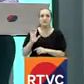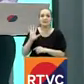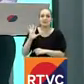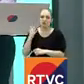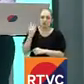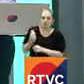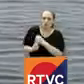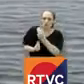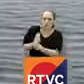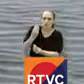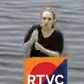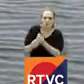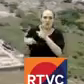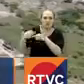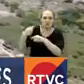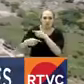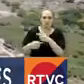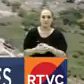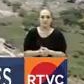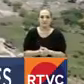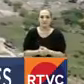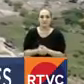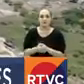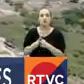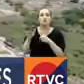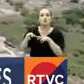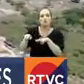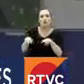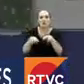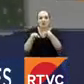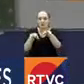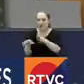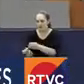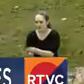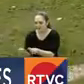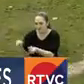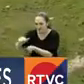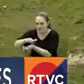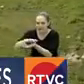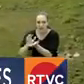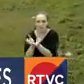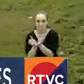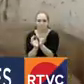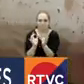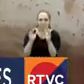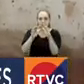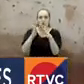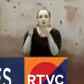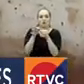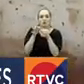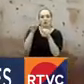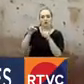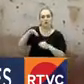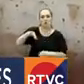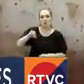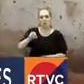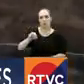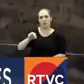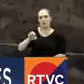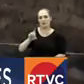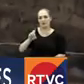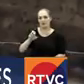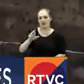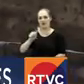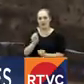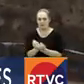generaciones. A través del barro que nace en las orillas del río Magdalena, 50 alfareros del municipio de Ponedera trabajan por darle vida y